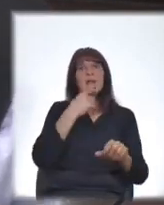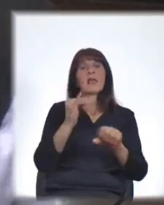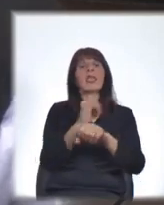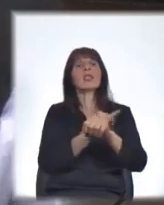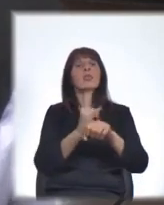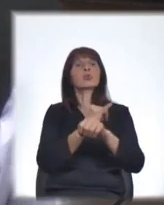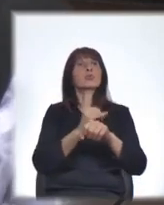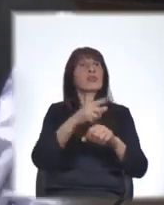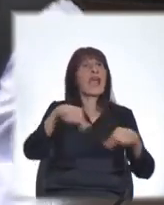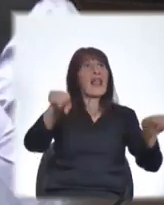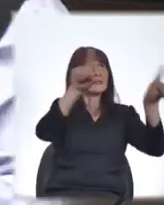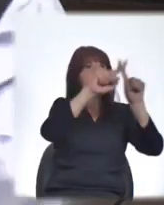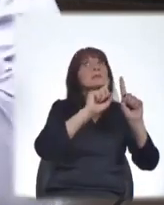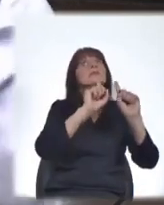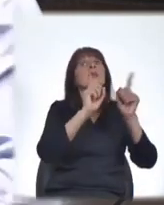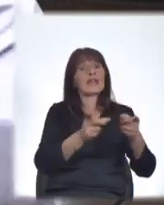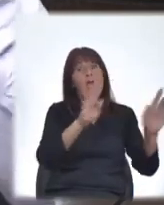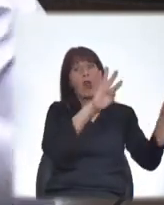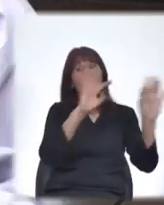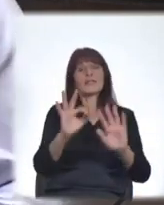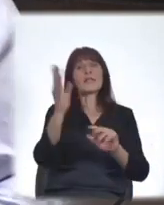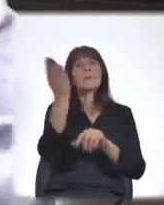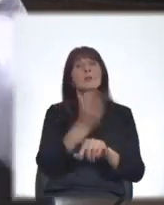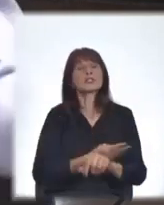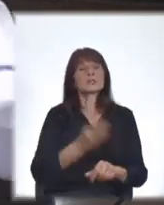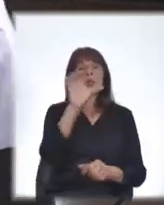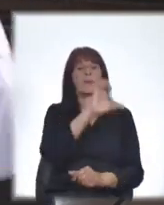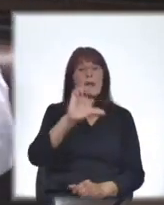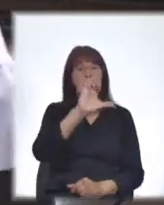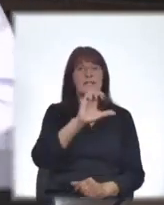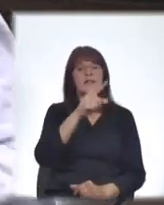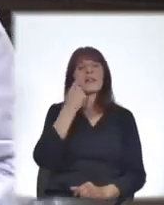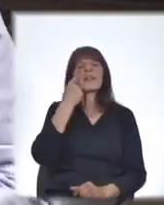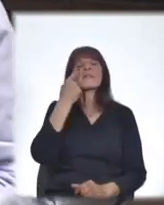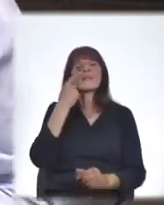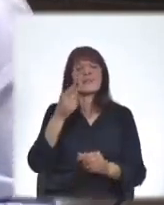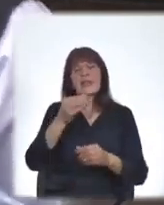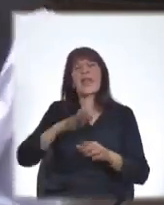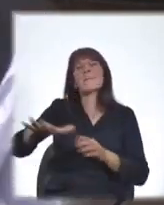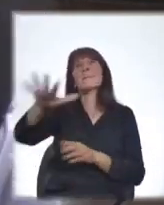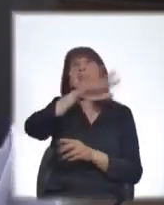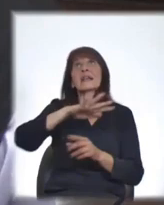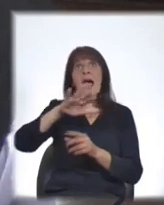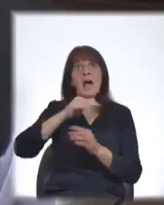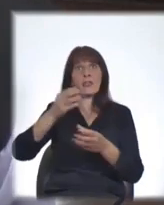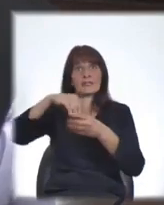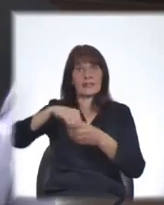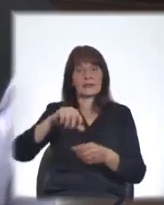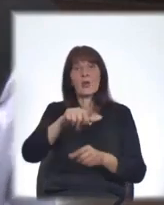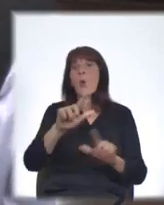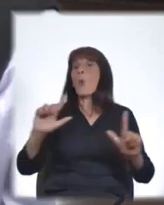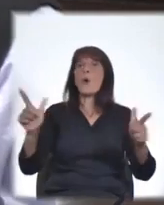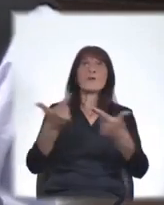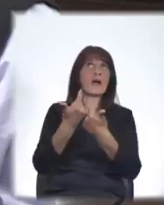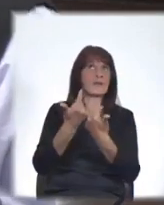industriales. Básicamente el 90% de las empresas que viven del mercado interno se van a quedar sin mercado, porque cuando